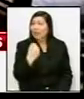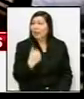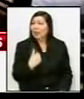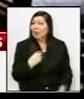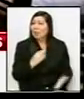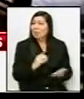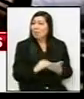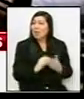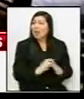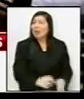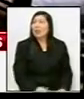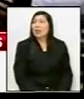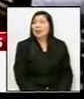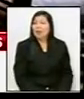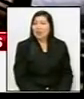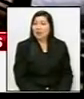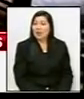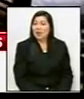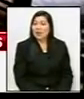claro,